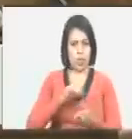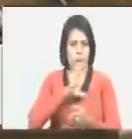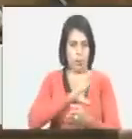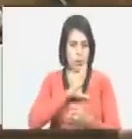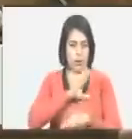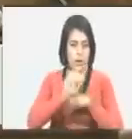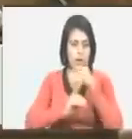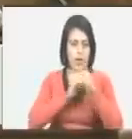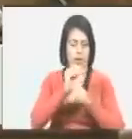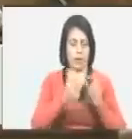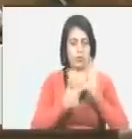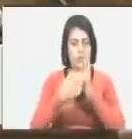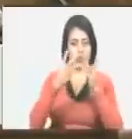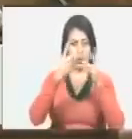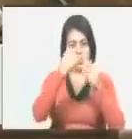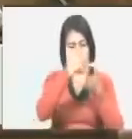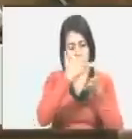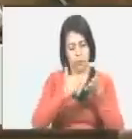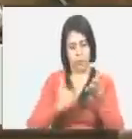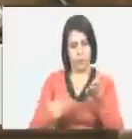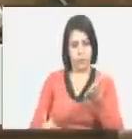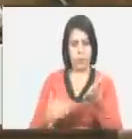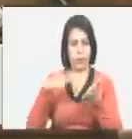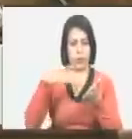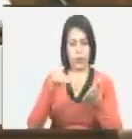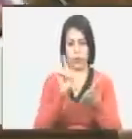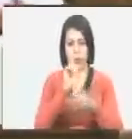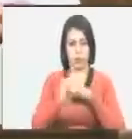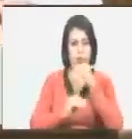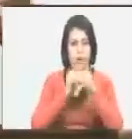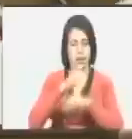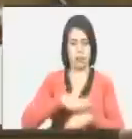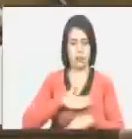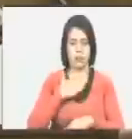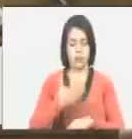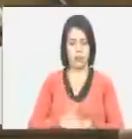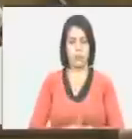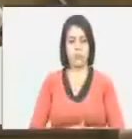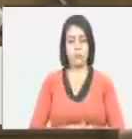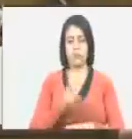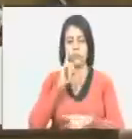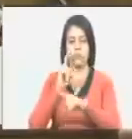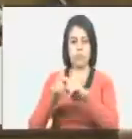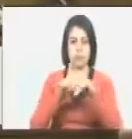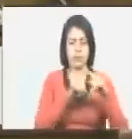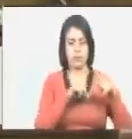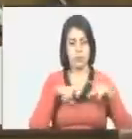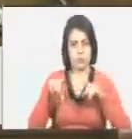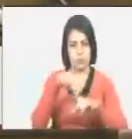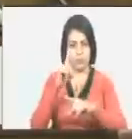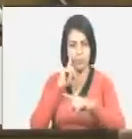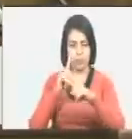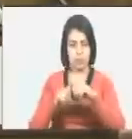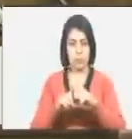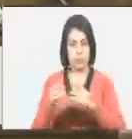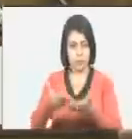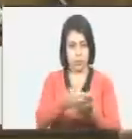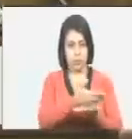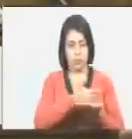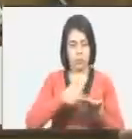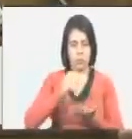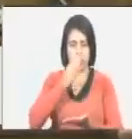bienes descritos en los numerales anteriores, cuando no sea posible su localización, identificación,